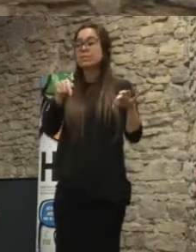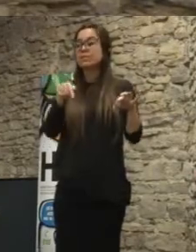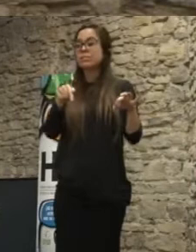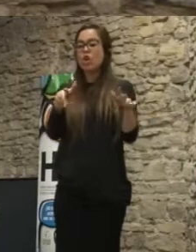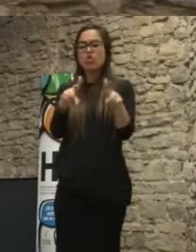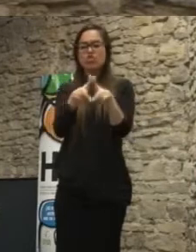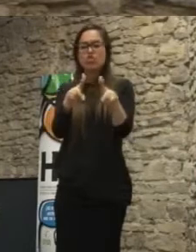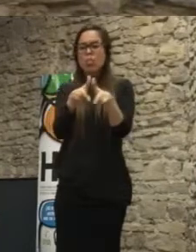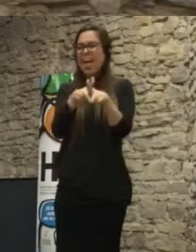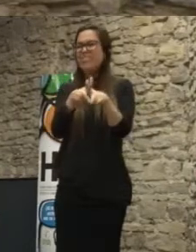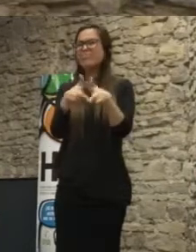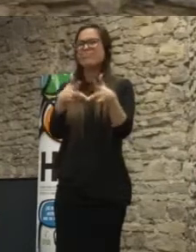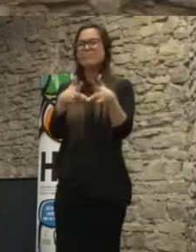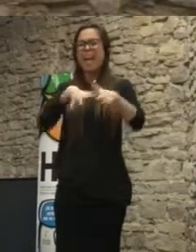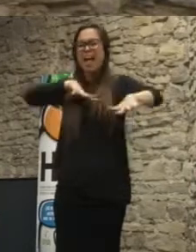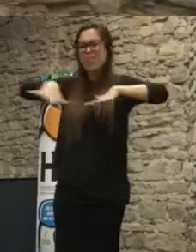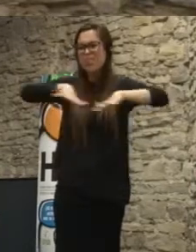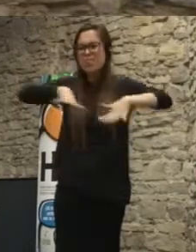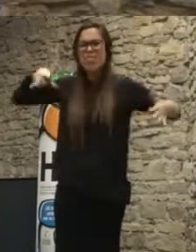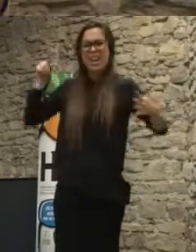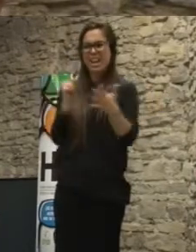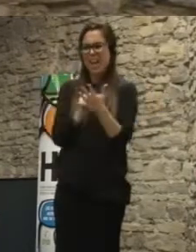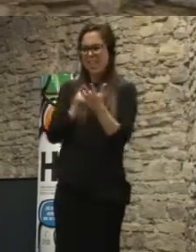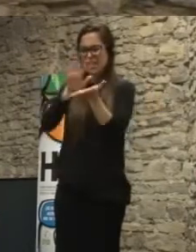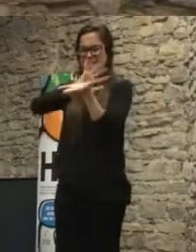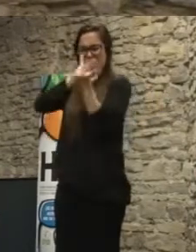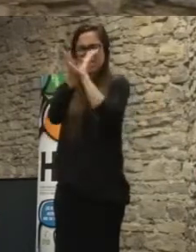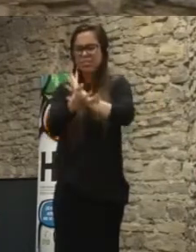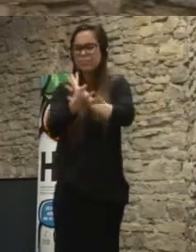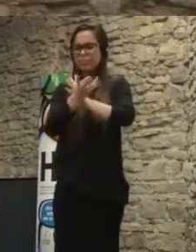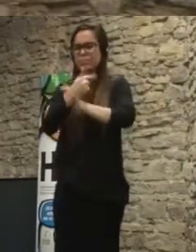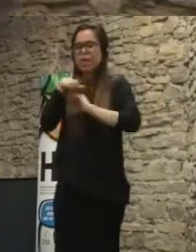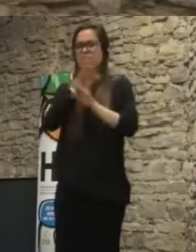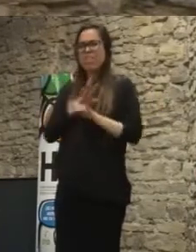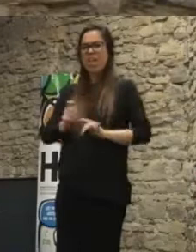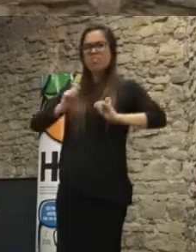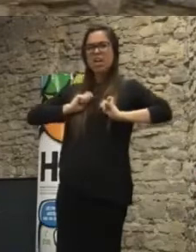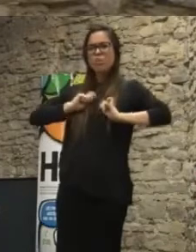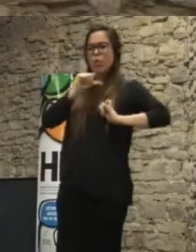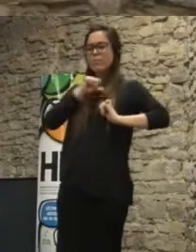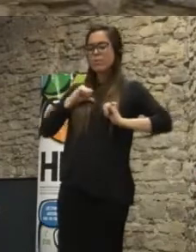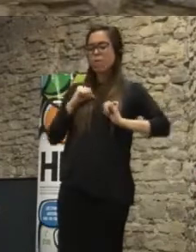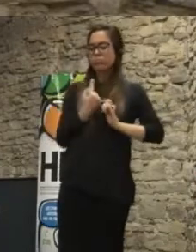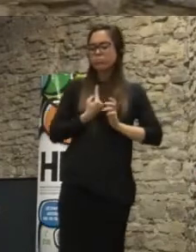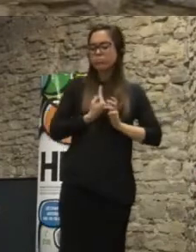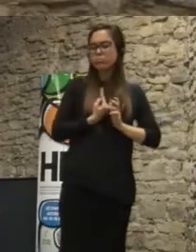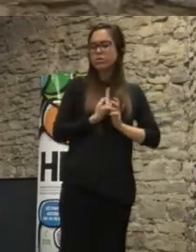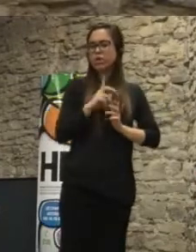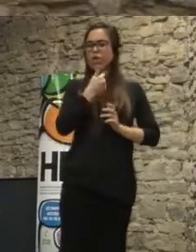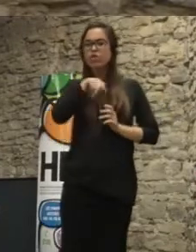tan acelerada nos lleva a una individualización. No queremos perder ciertos